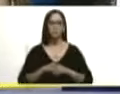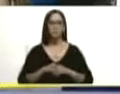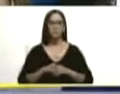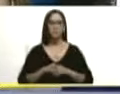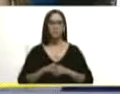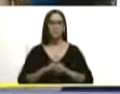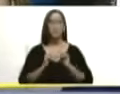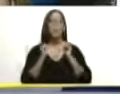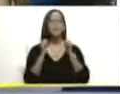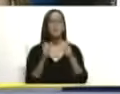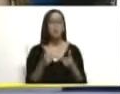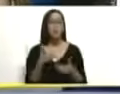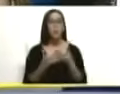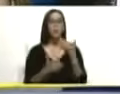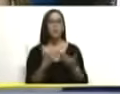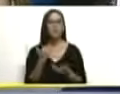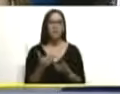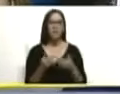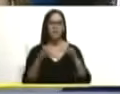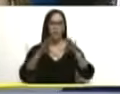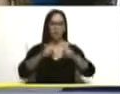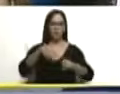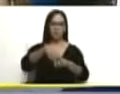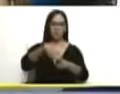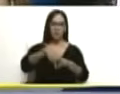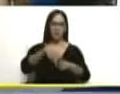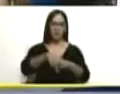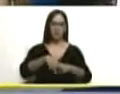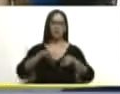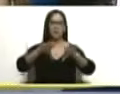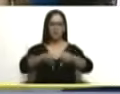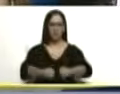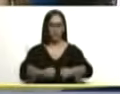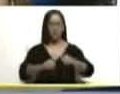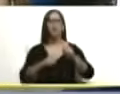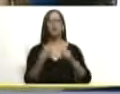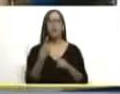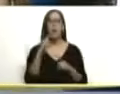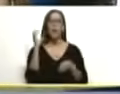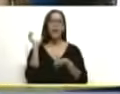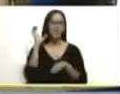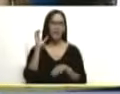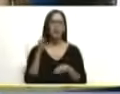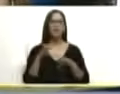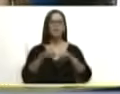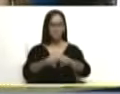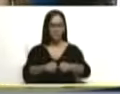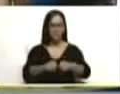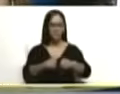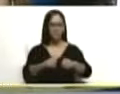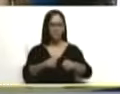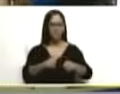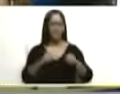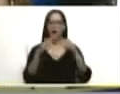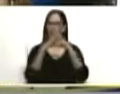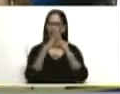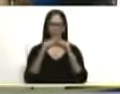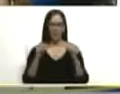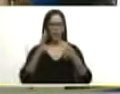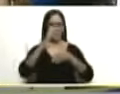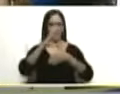1498. Comenzó el proceso de conquista, colonización y establecimiento de un Estado colonial en toda